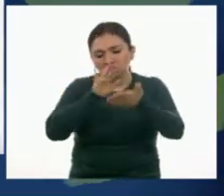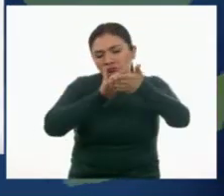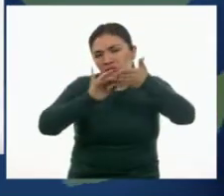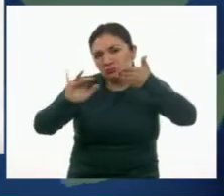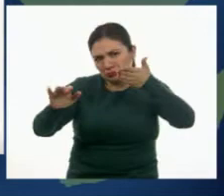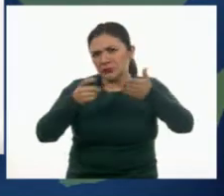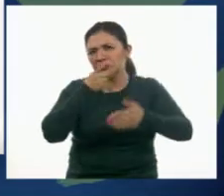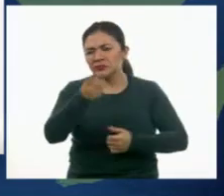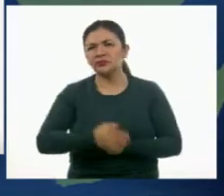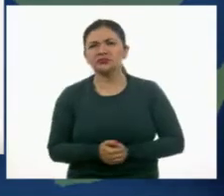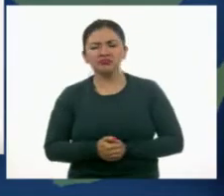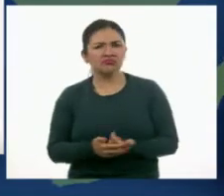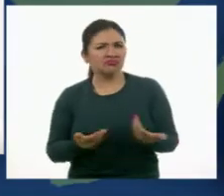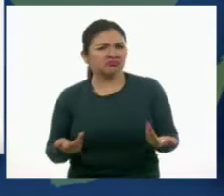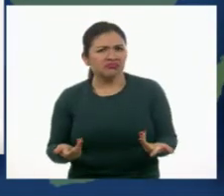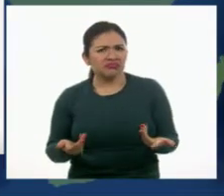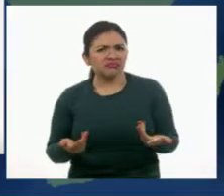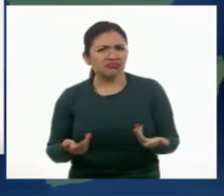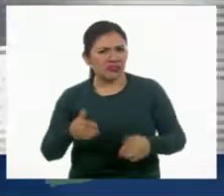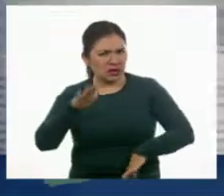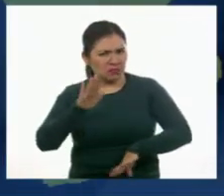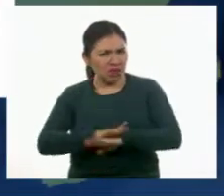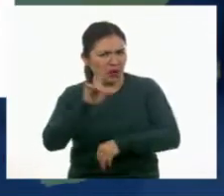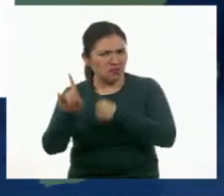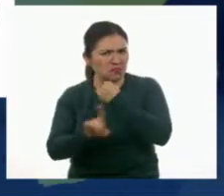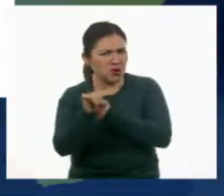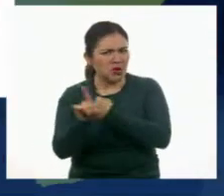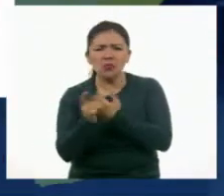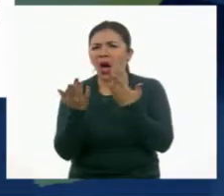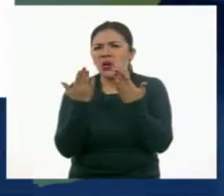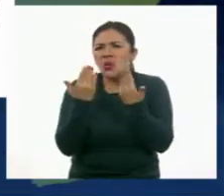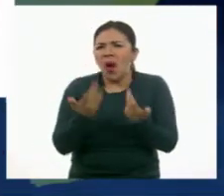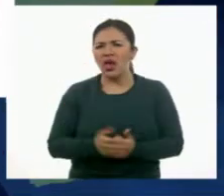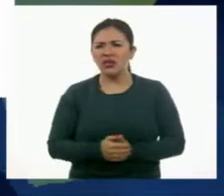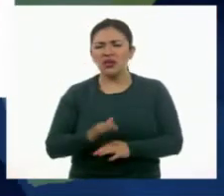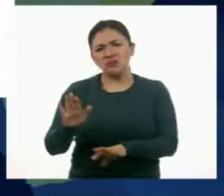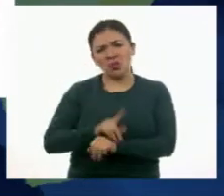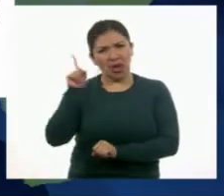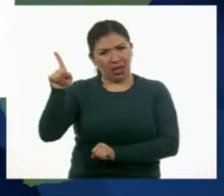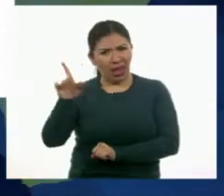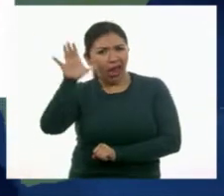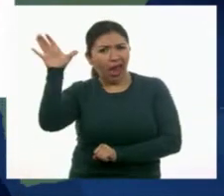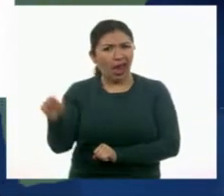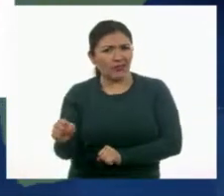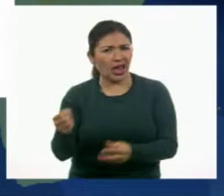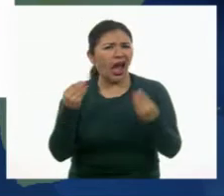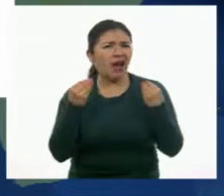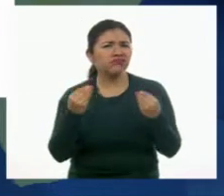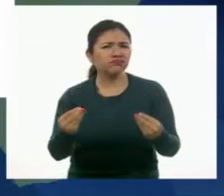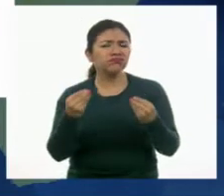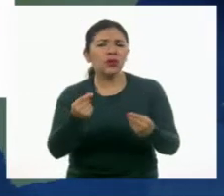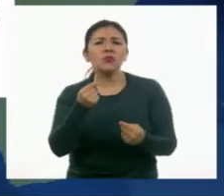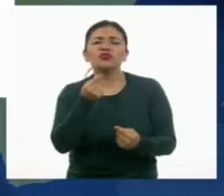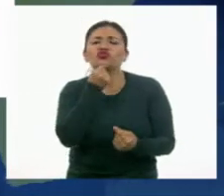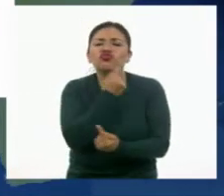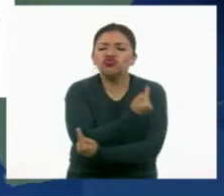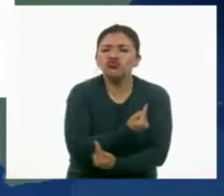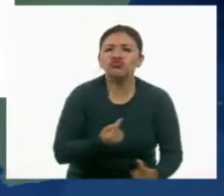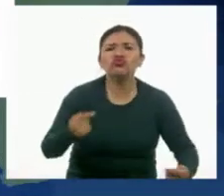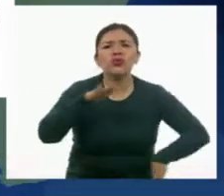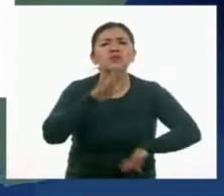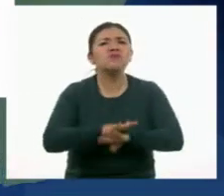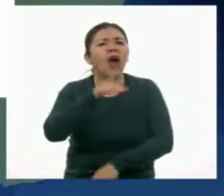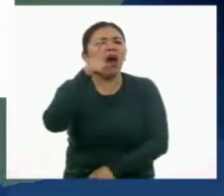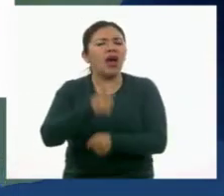en general pues que no hay mayor problema porque la población de África en general es de niños. Dice, a diferencia de lo